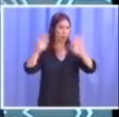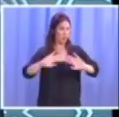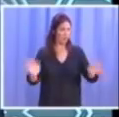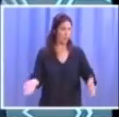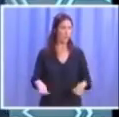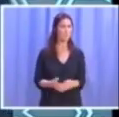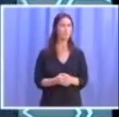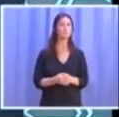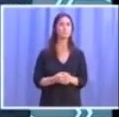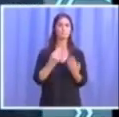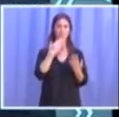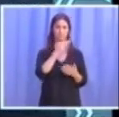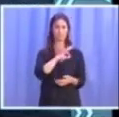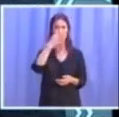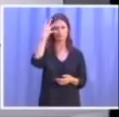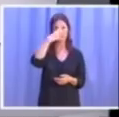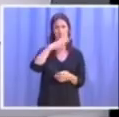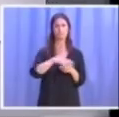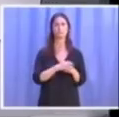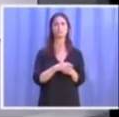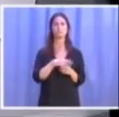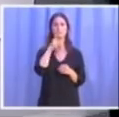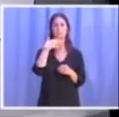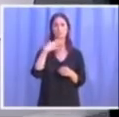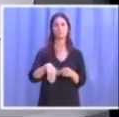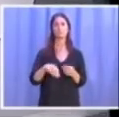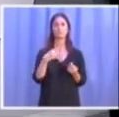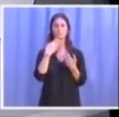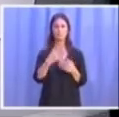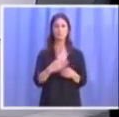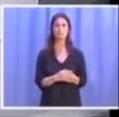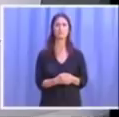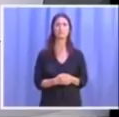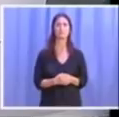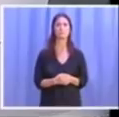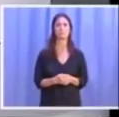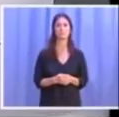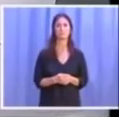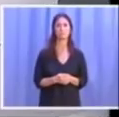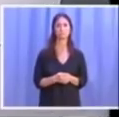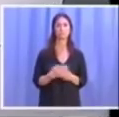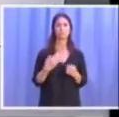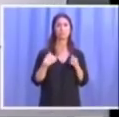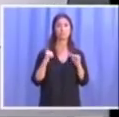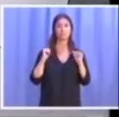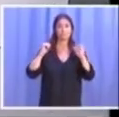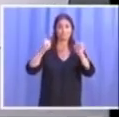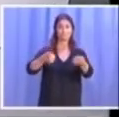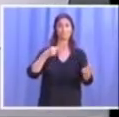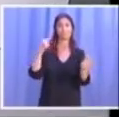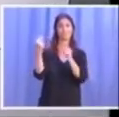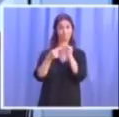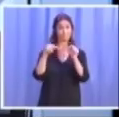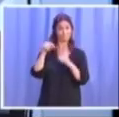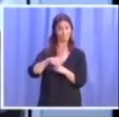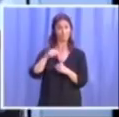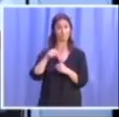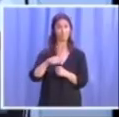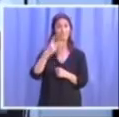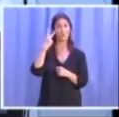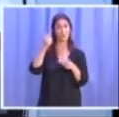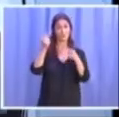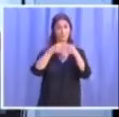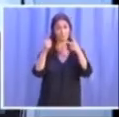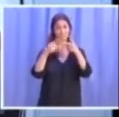Gracias, señor Salvador. Francisco Cuenca, su turno. Pedro, muchas gracias. Iniciaba yo este debate hablando precisamente de dos